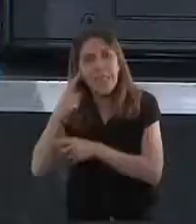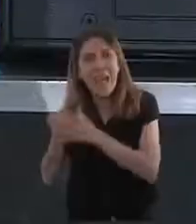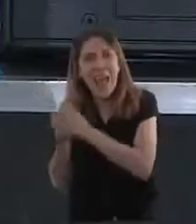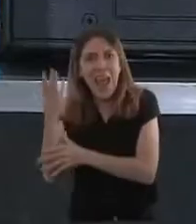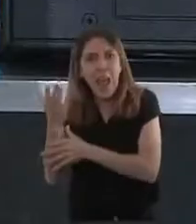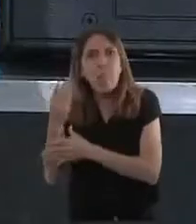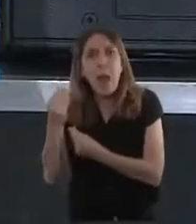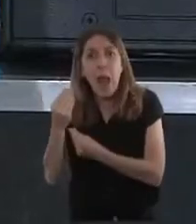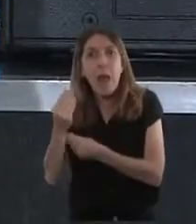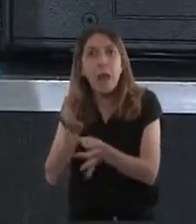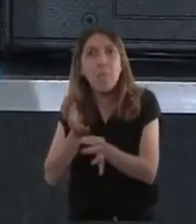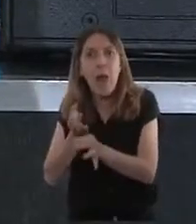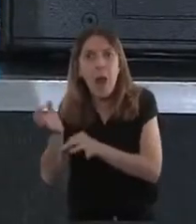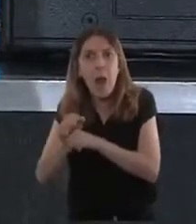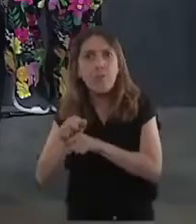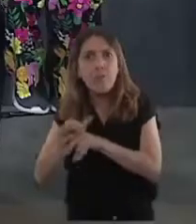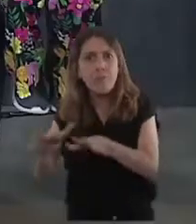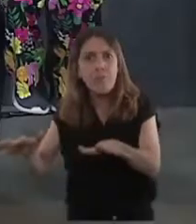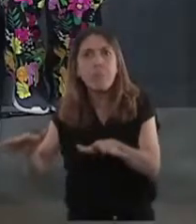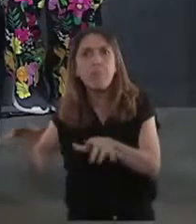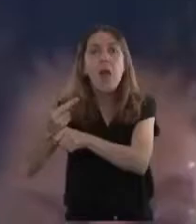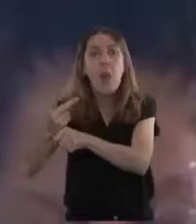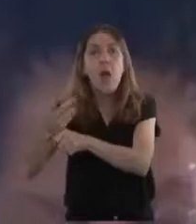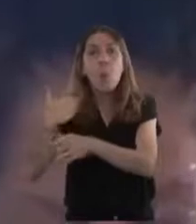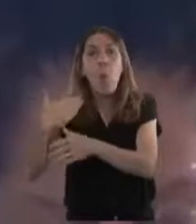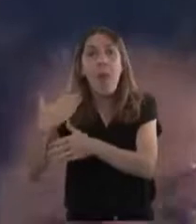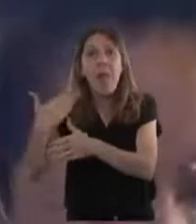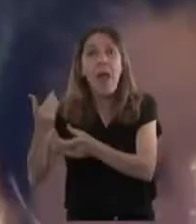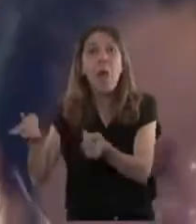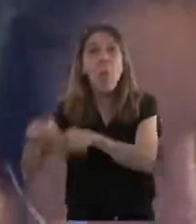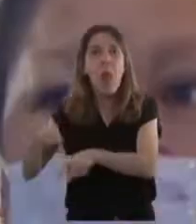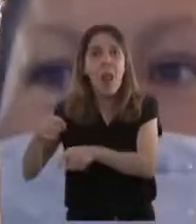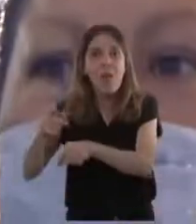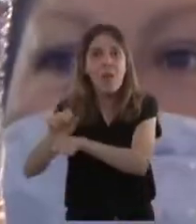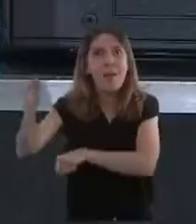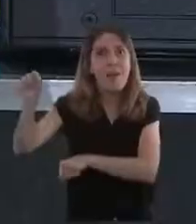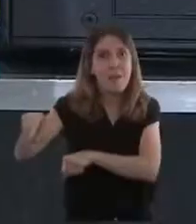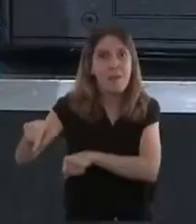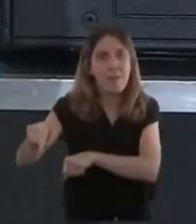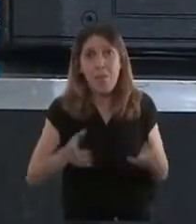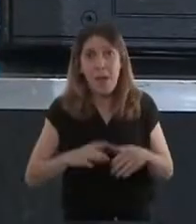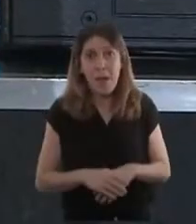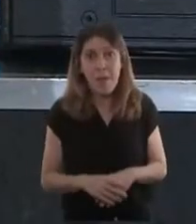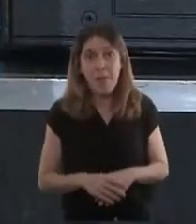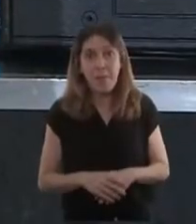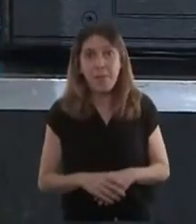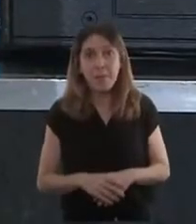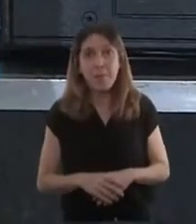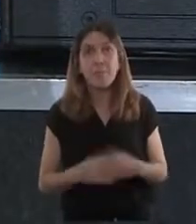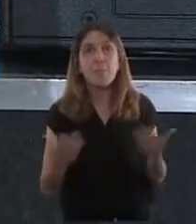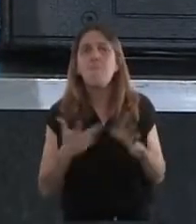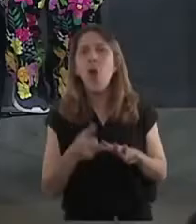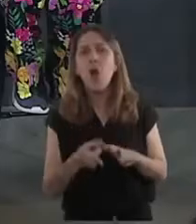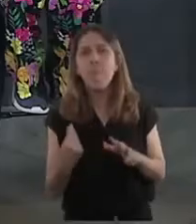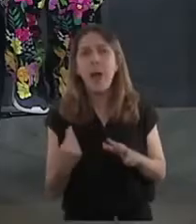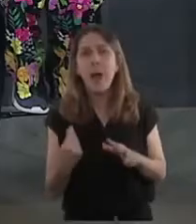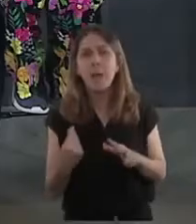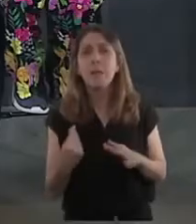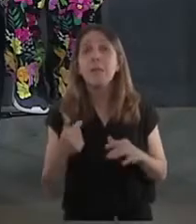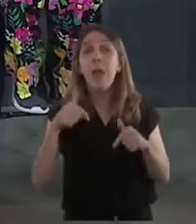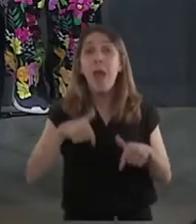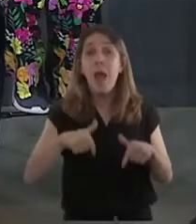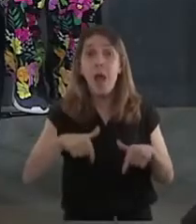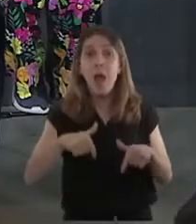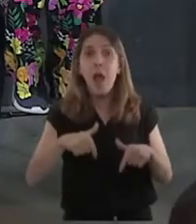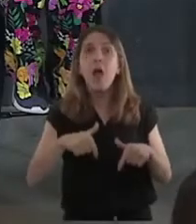la educación secundaria para aquellos que no habían podido terminar. Ahora también lo hacemos. ¿Pero cómo lo hacemos? Ahora lo